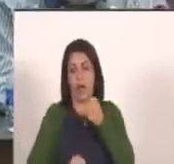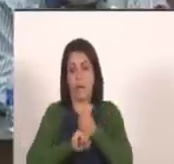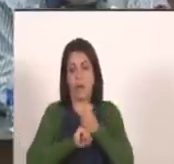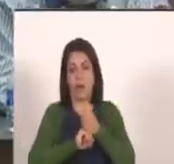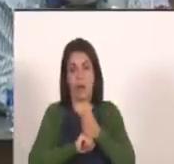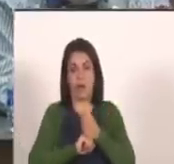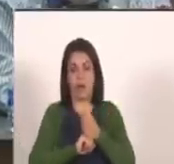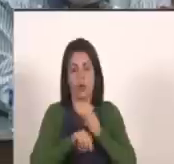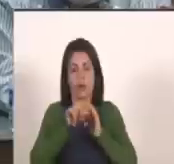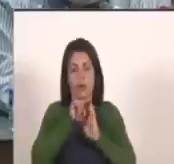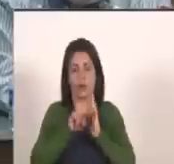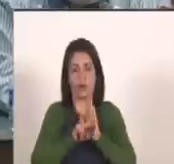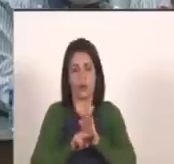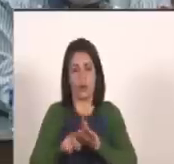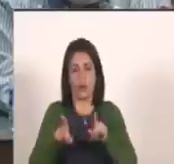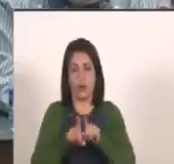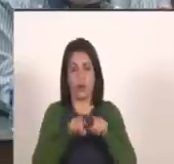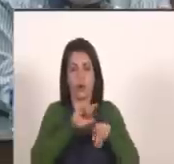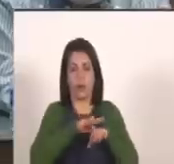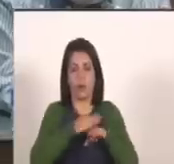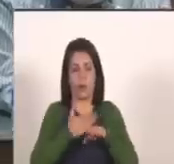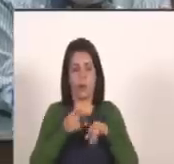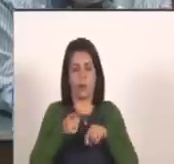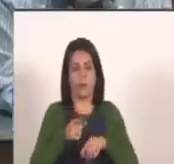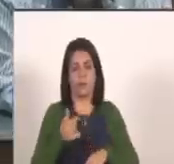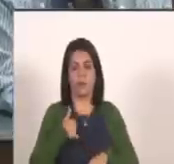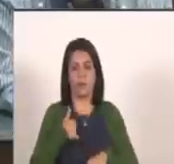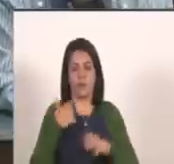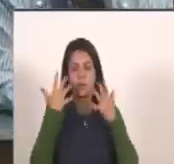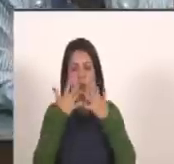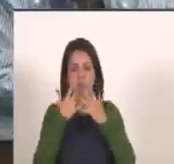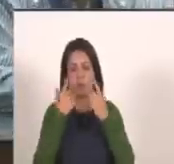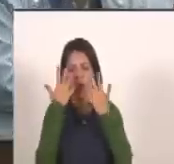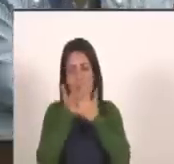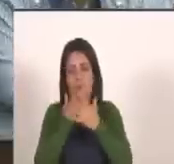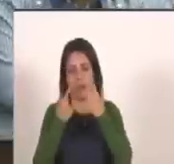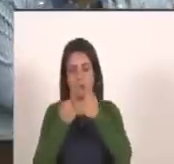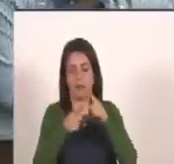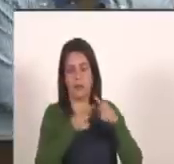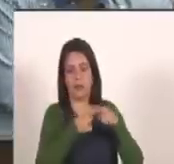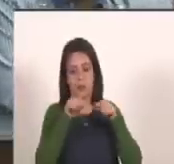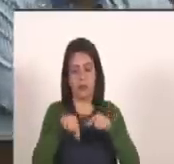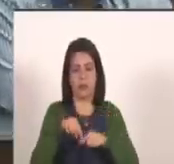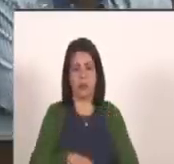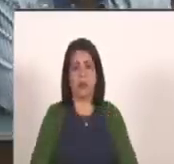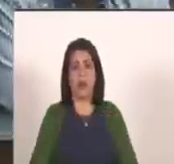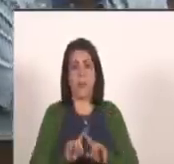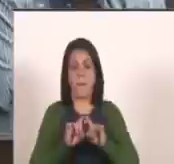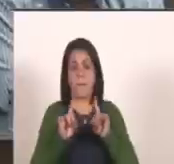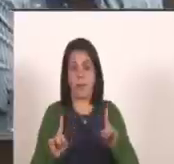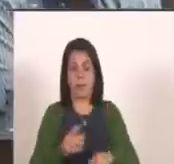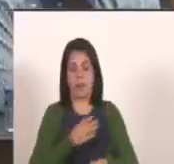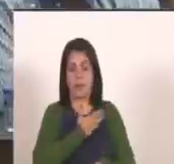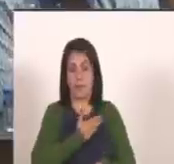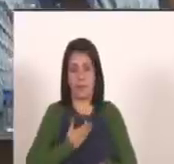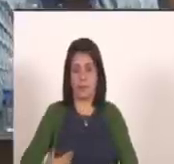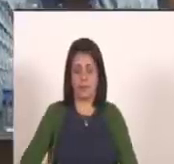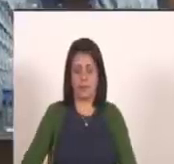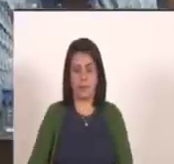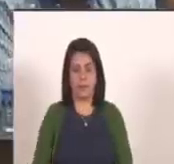apoyo una medida como tal, porque yo no confundo las diferencias con odio. Sin embargo, señor